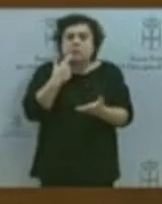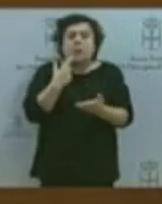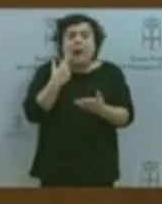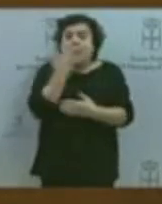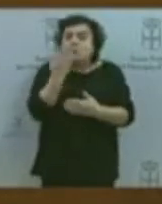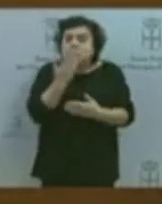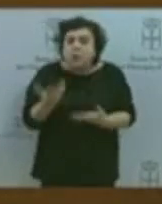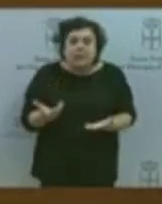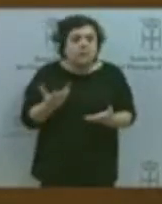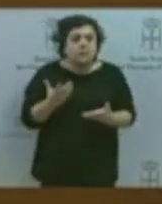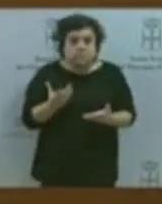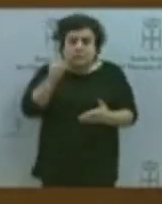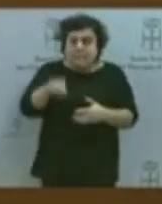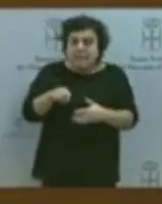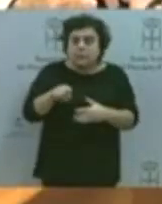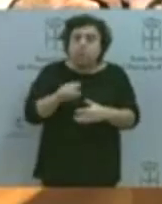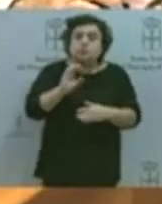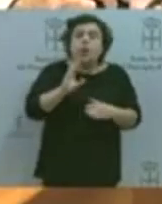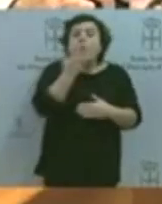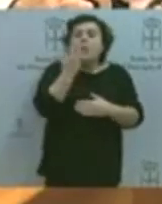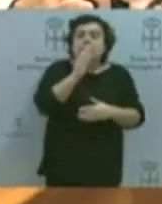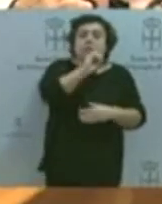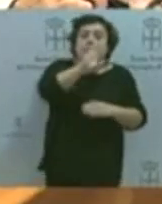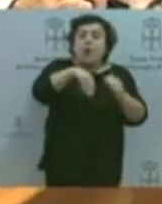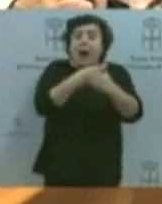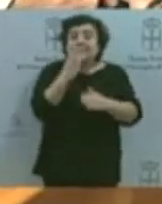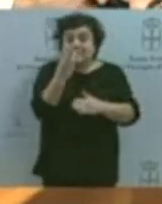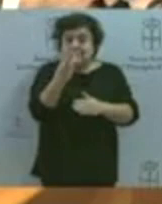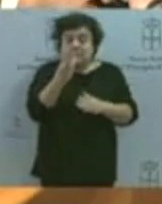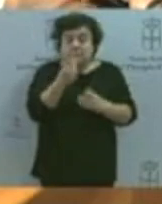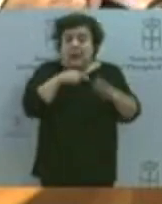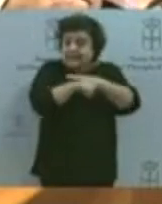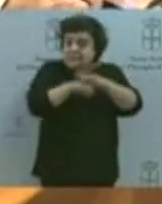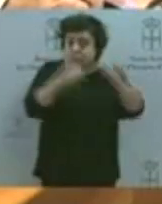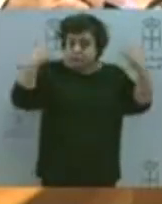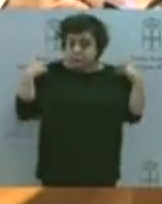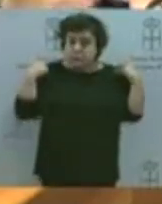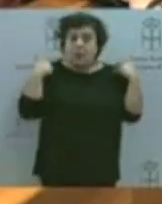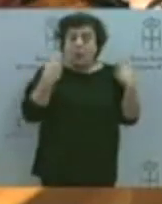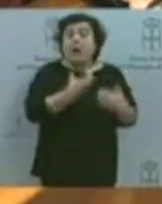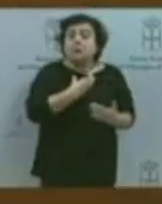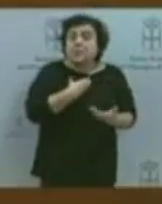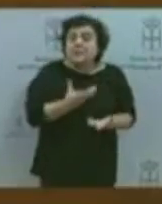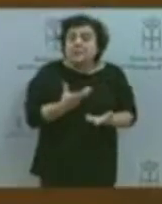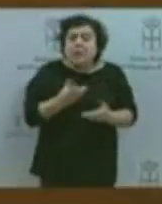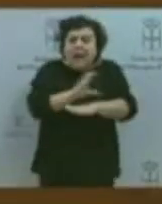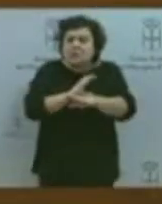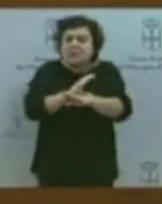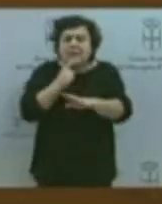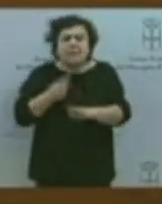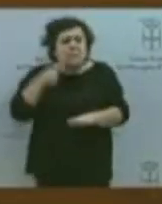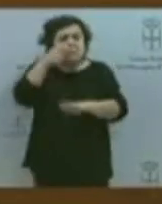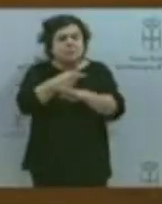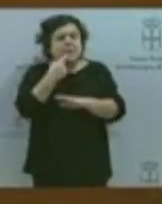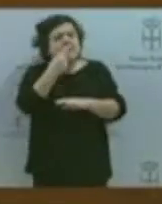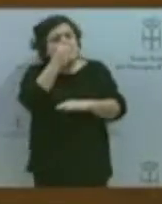gestión del ayuntamiento, del gobierno local, la consejería tendrá que decir si está bien o no está bien. Tienen ustedes la posibilidad de solucionarlo.